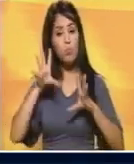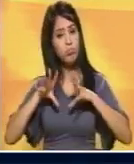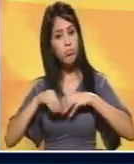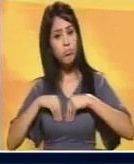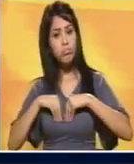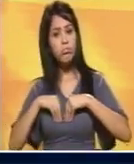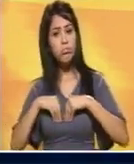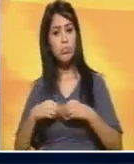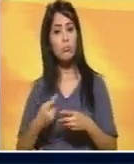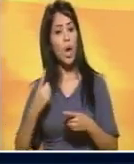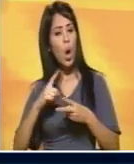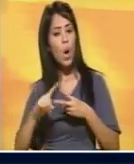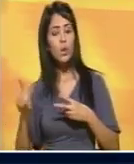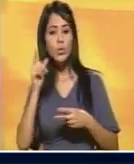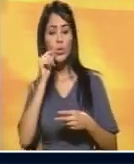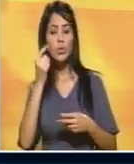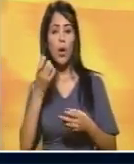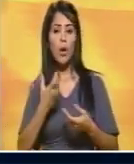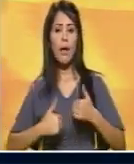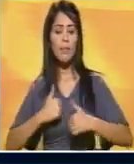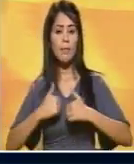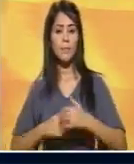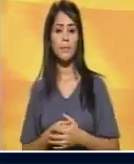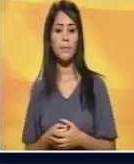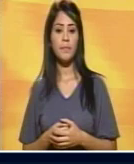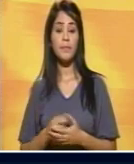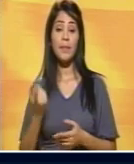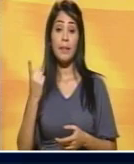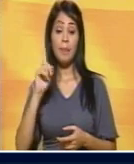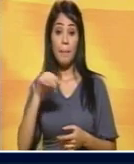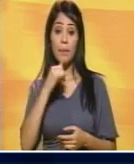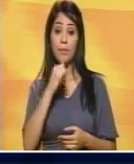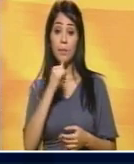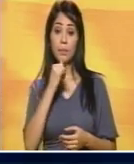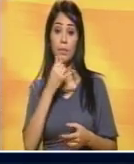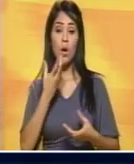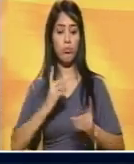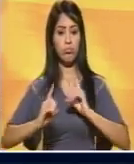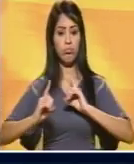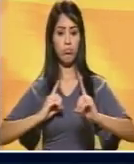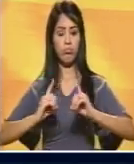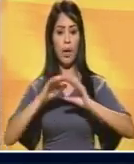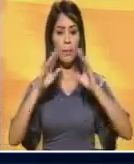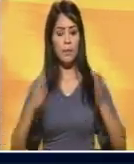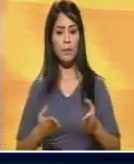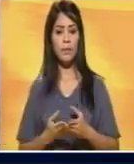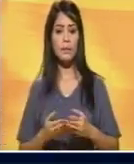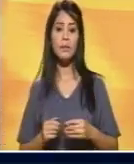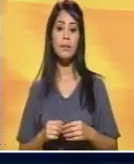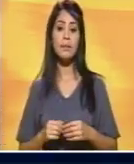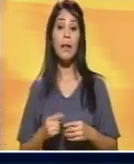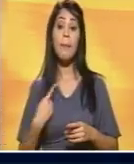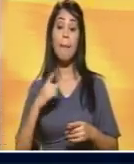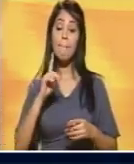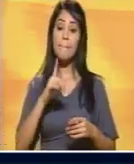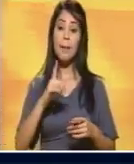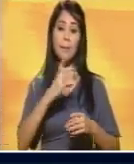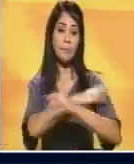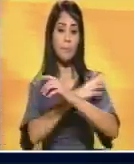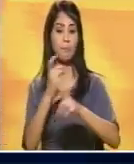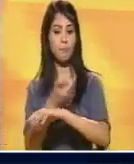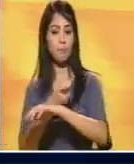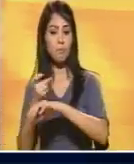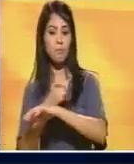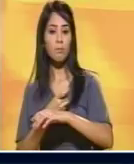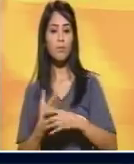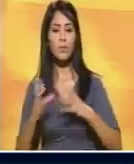Falcón en las últimas elecciones. Agregó que existe una mesa de diálogo entre el gobierno nacional y la oposición venezolana para mantener